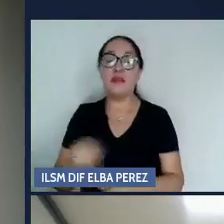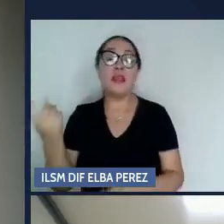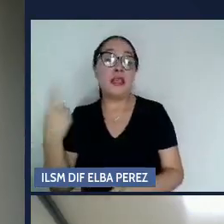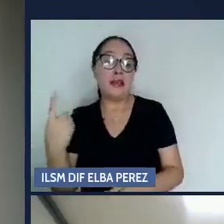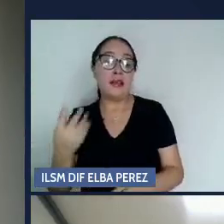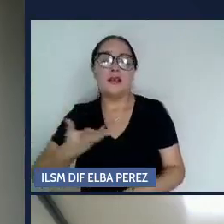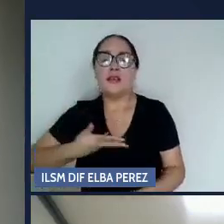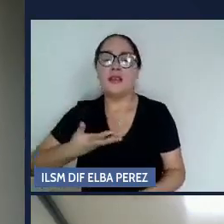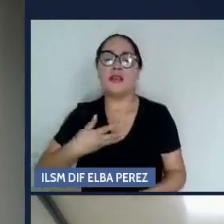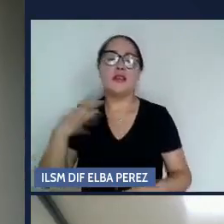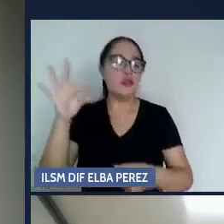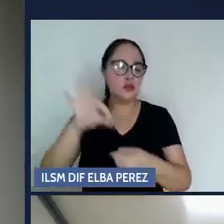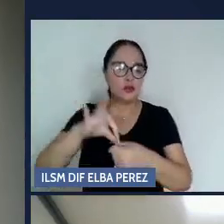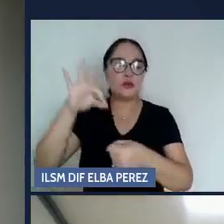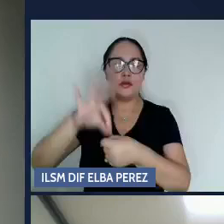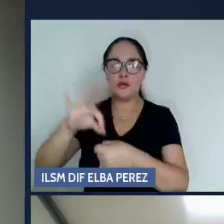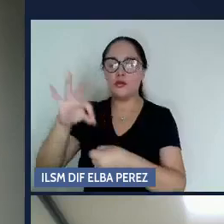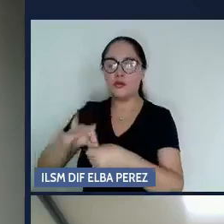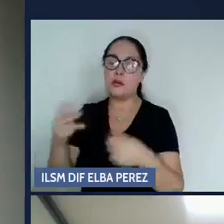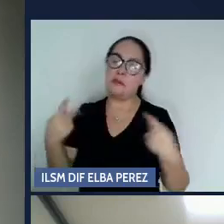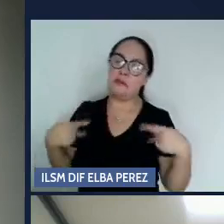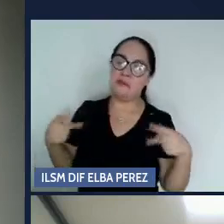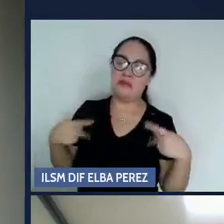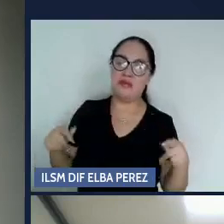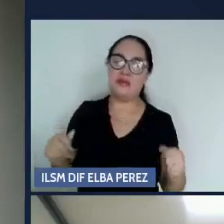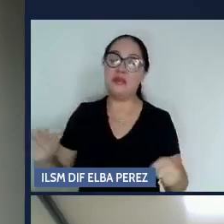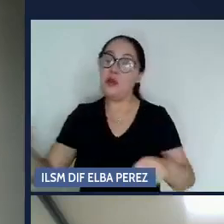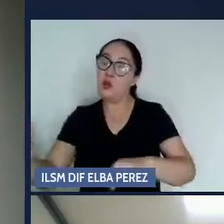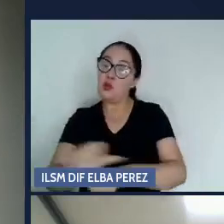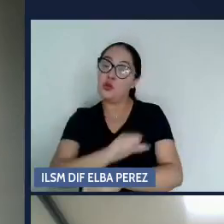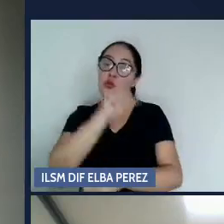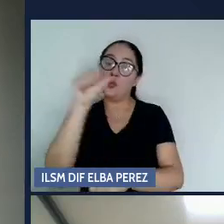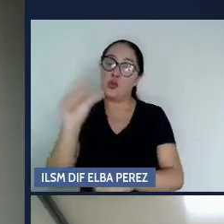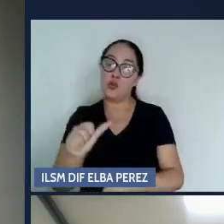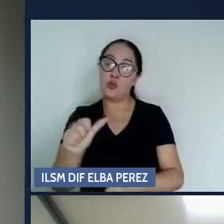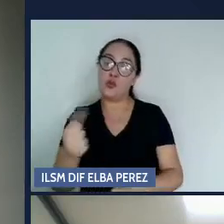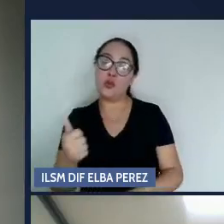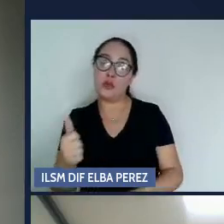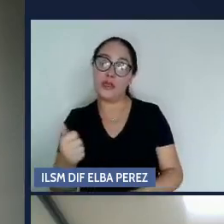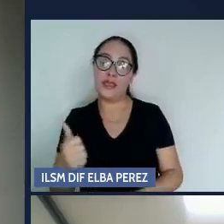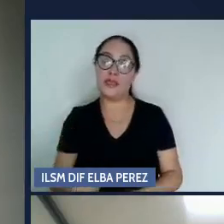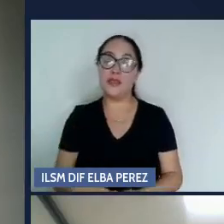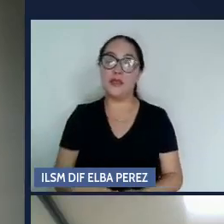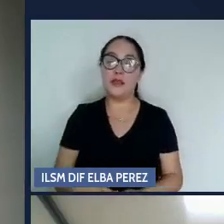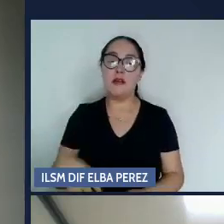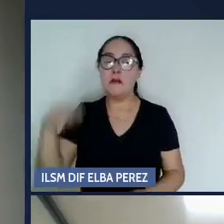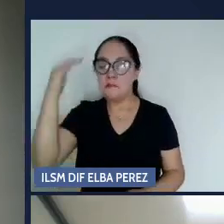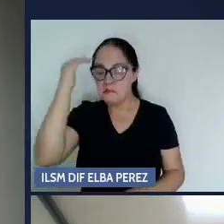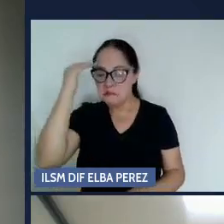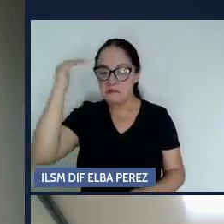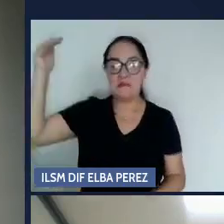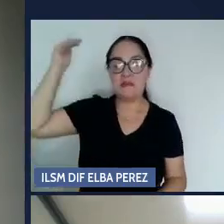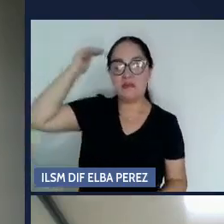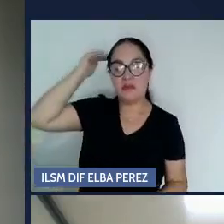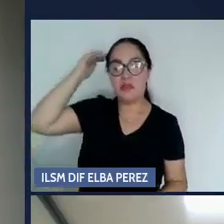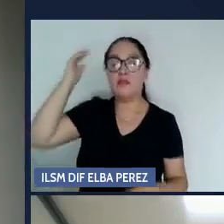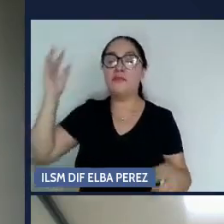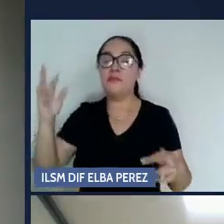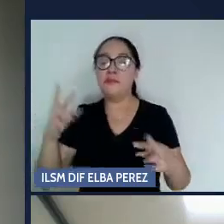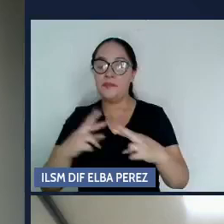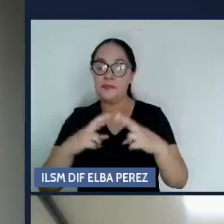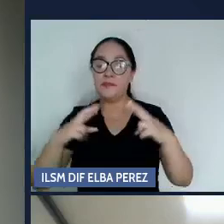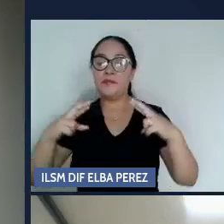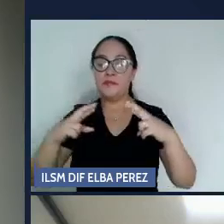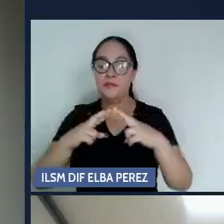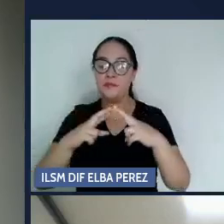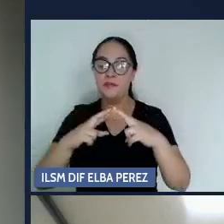del electorado. Hay personas ministras de culto religioso, personas fedatarias públicas, y si